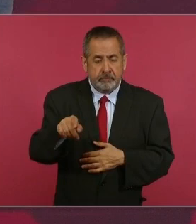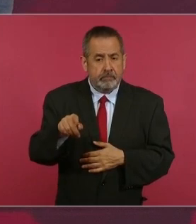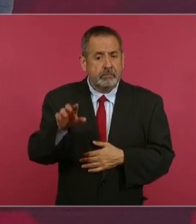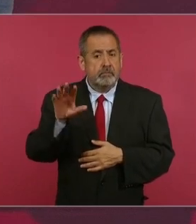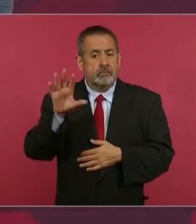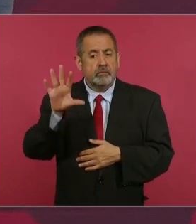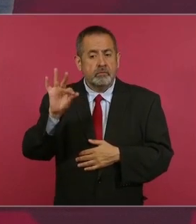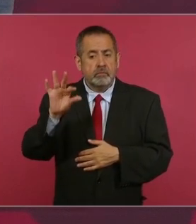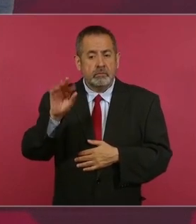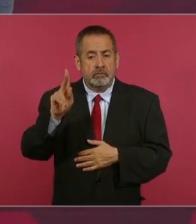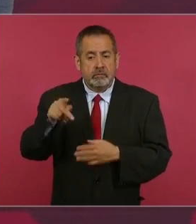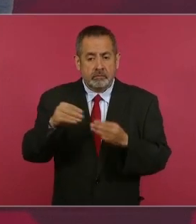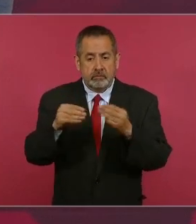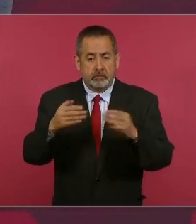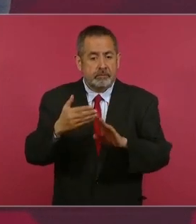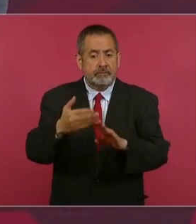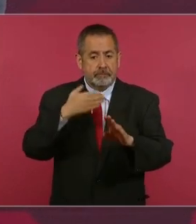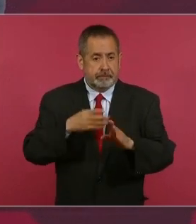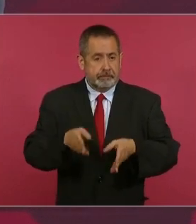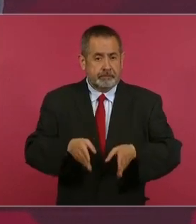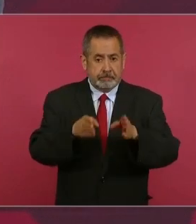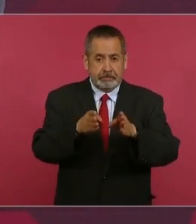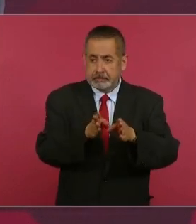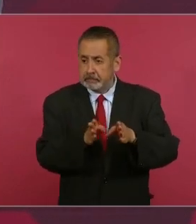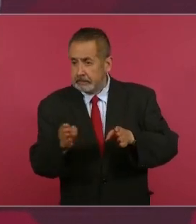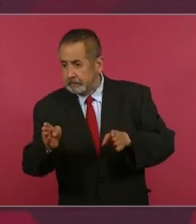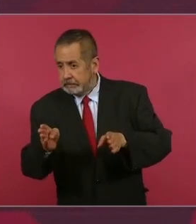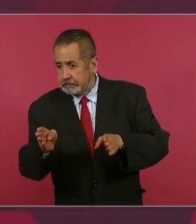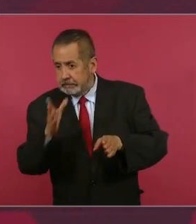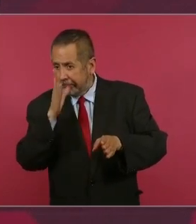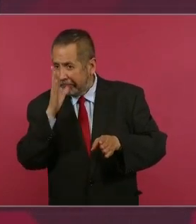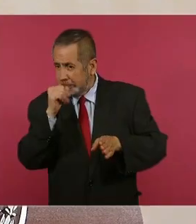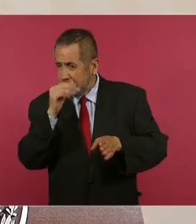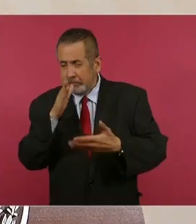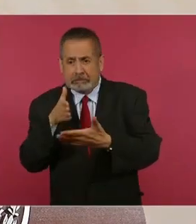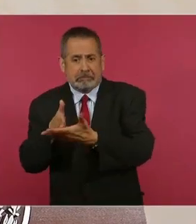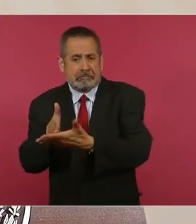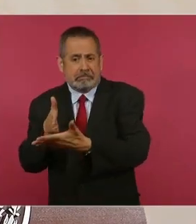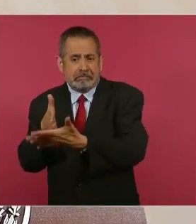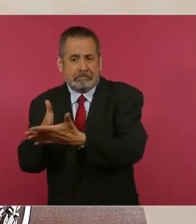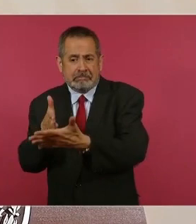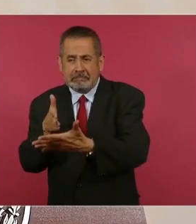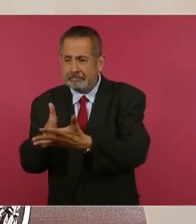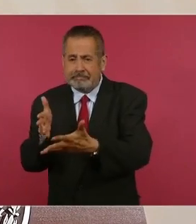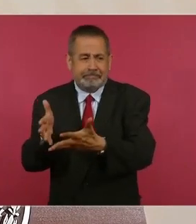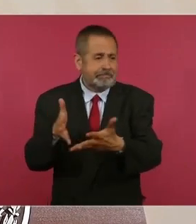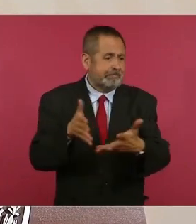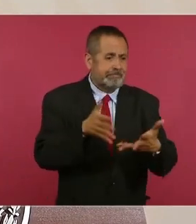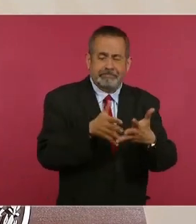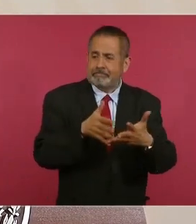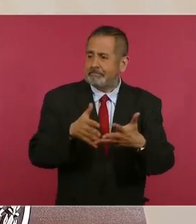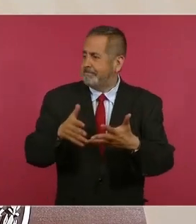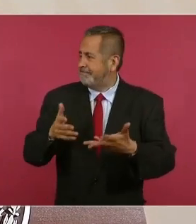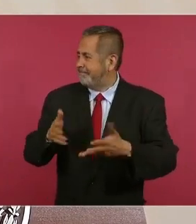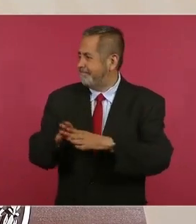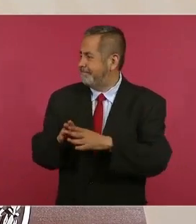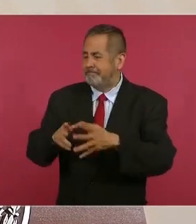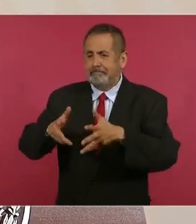40 kilómetros antes por la libre, pues ya prácticamente no se podía pasar, que nos atascamos